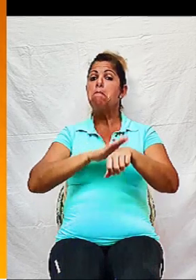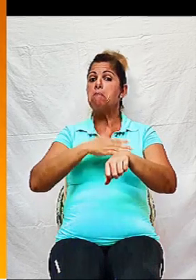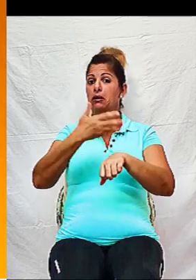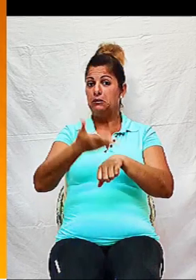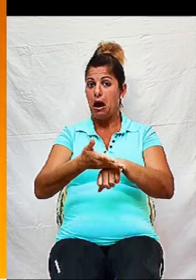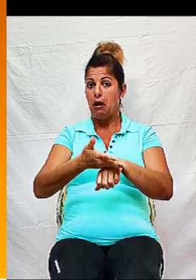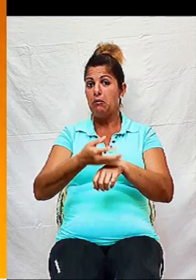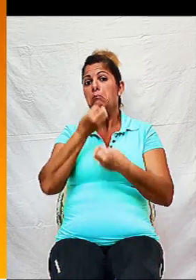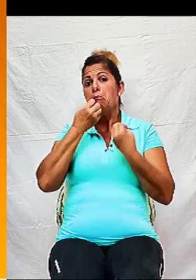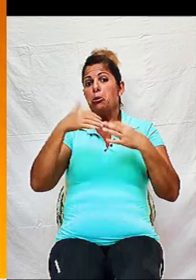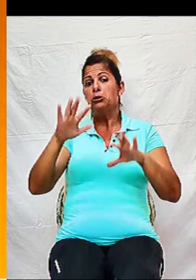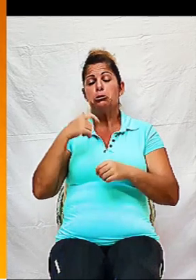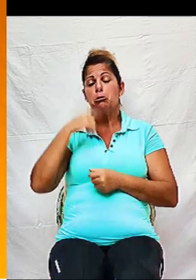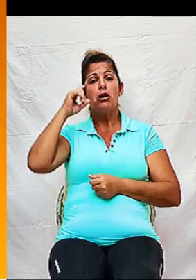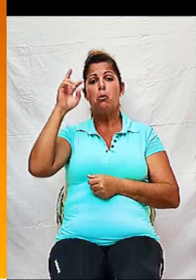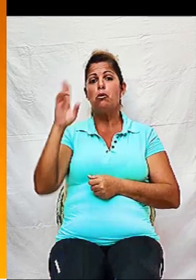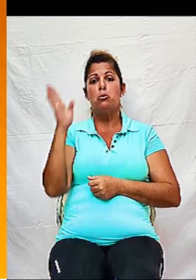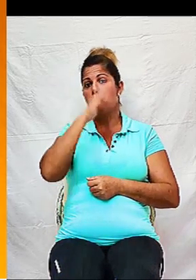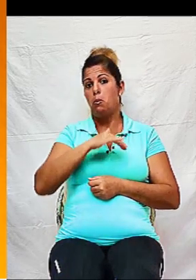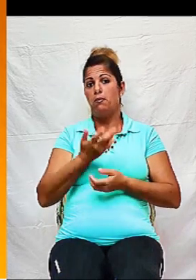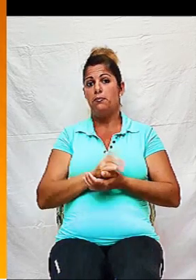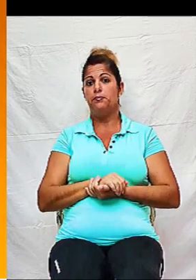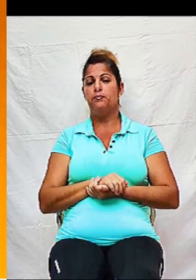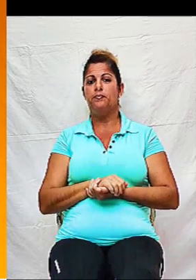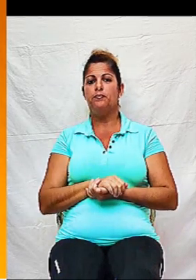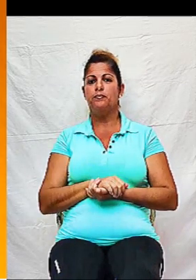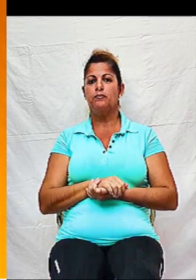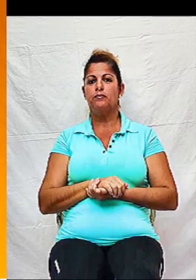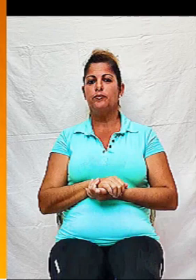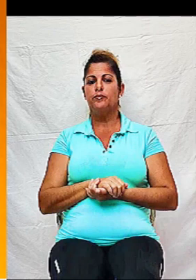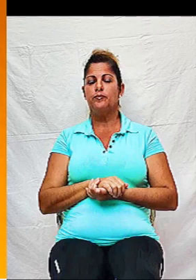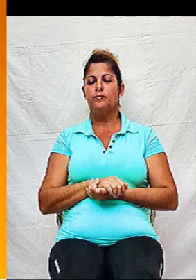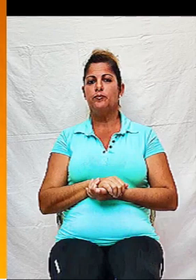haciéndolo y que más tarde probablemente no lo recuerde?